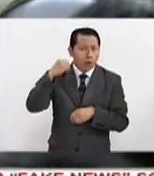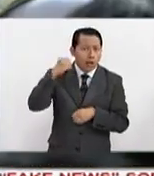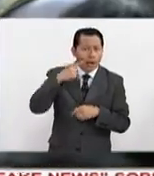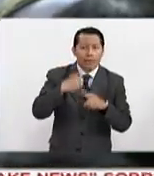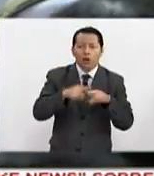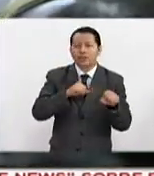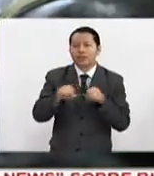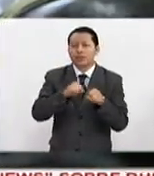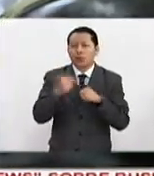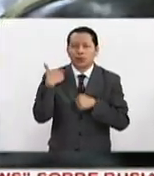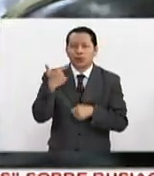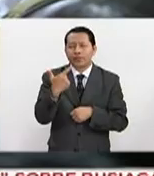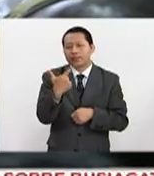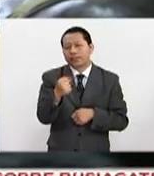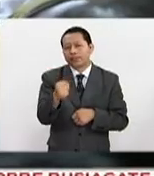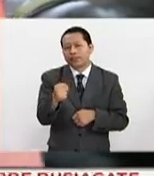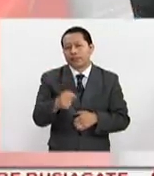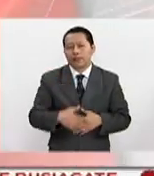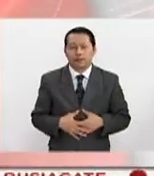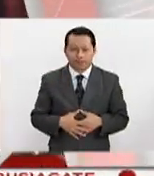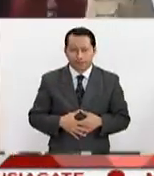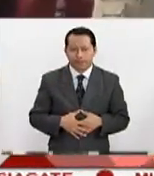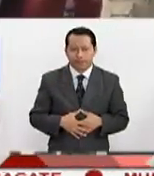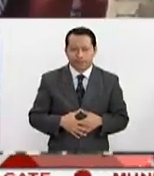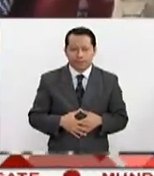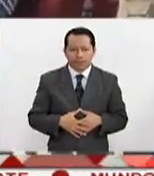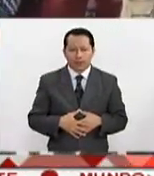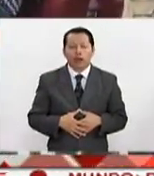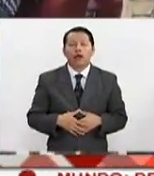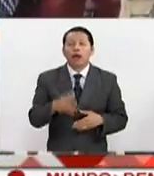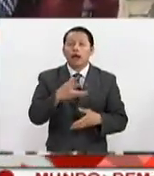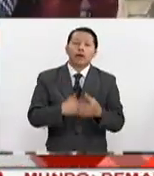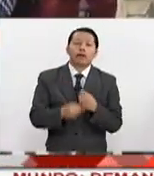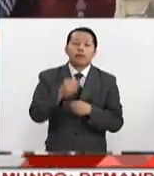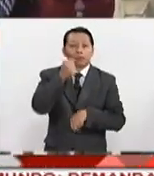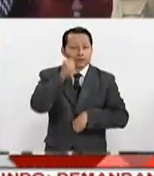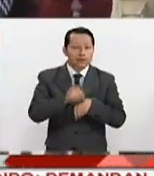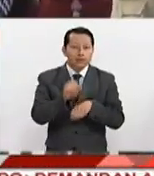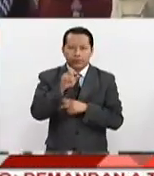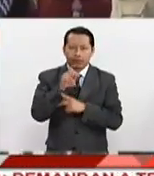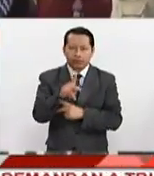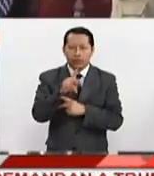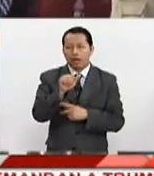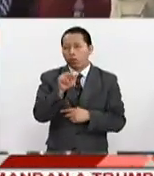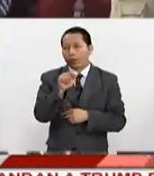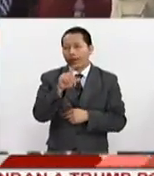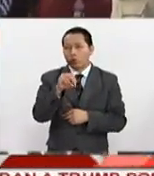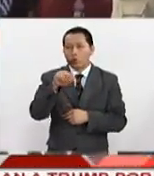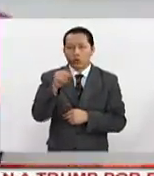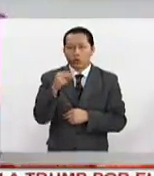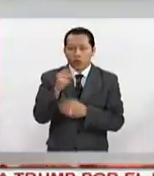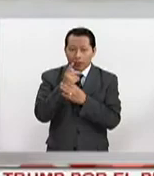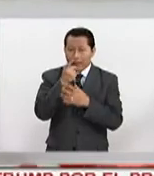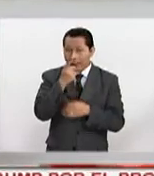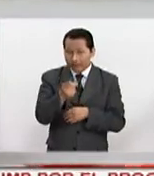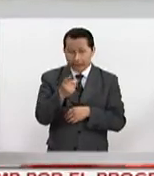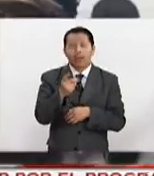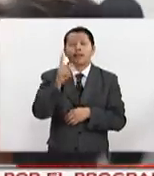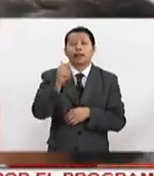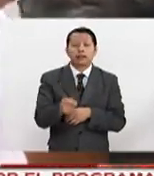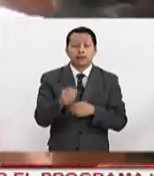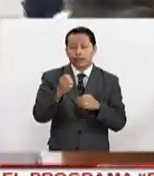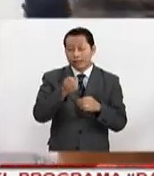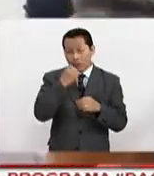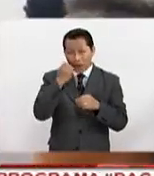sismo del pasado 7 de septiembre. Por su parte, el secretario de Educación Pública, Aurelio Nuño, aseguró que los planteles que